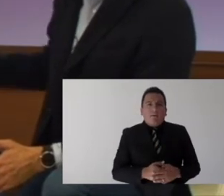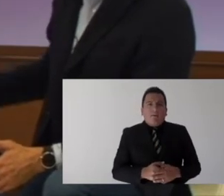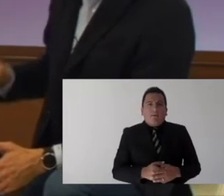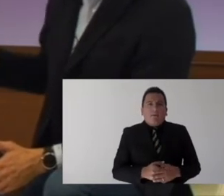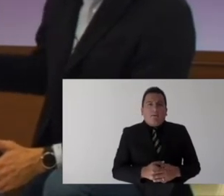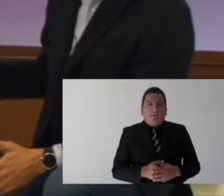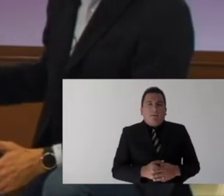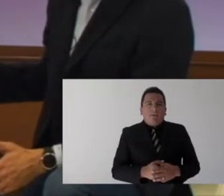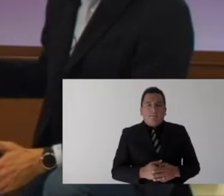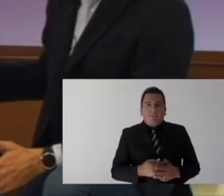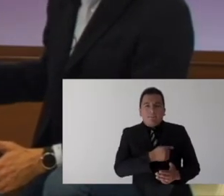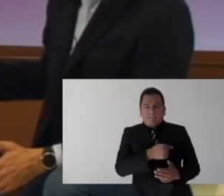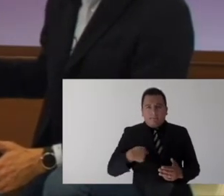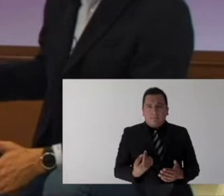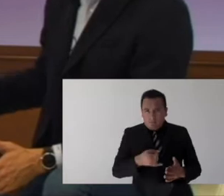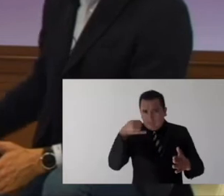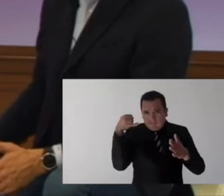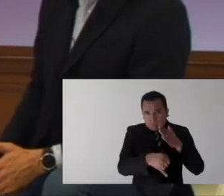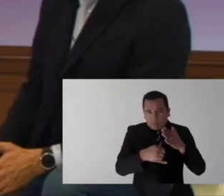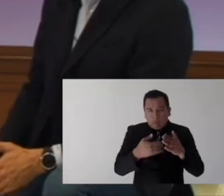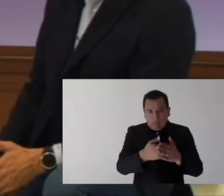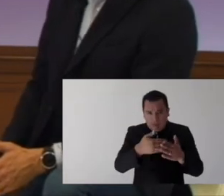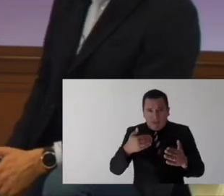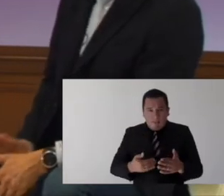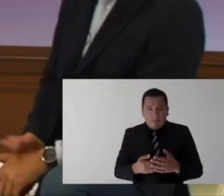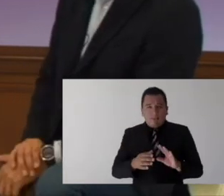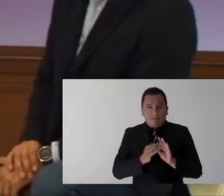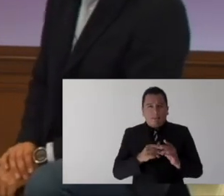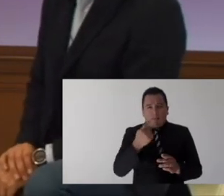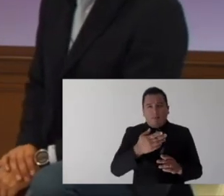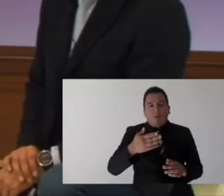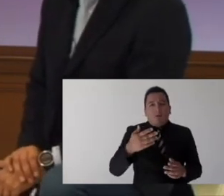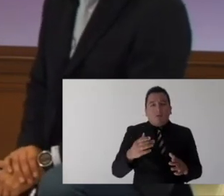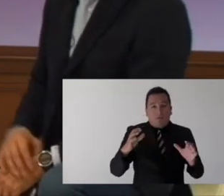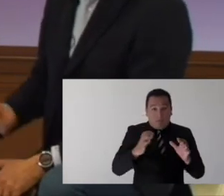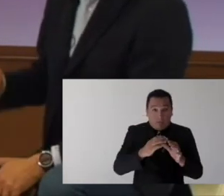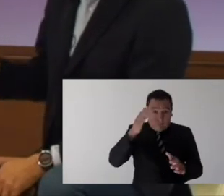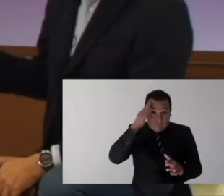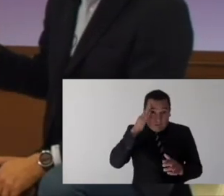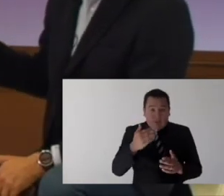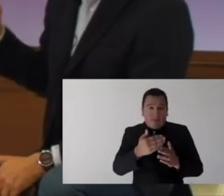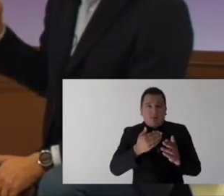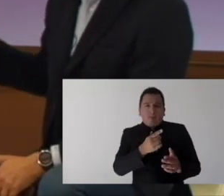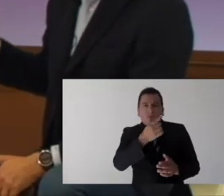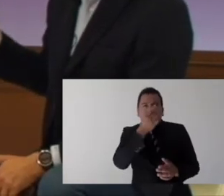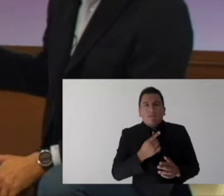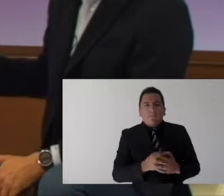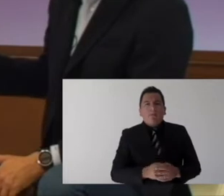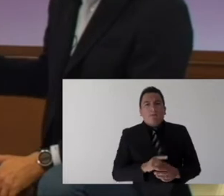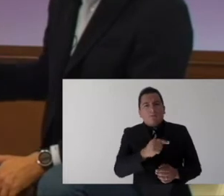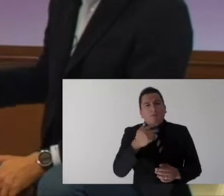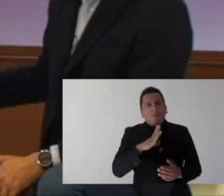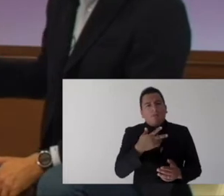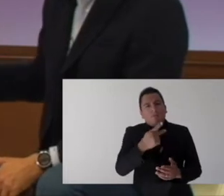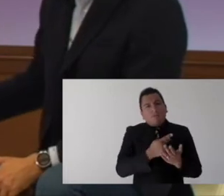entrar, antes de hablar acerca de este programa de liderazgo y de innovación para la democracia, cuáles son los principales proyectos